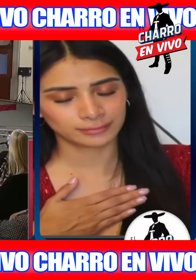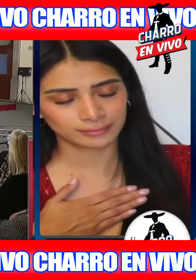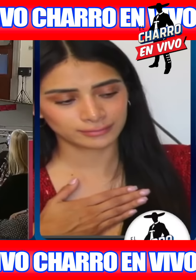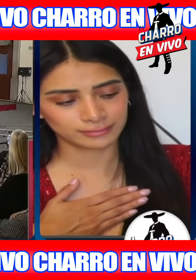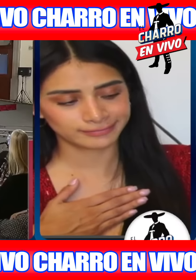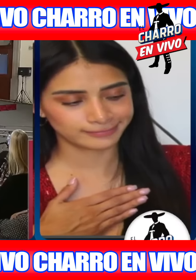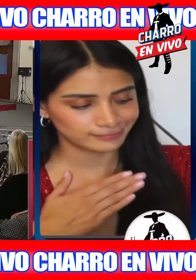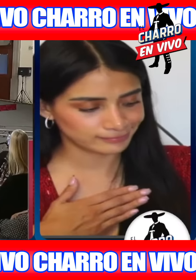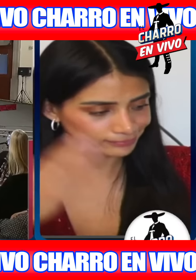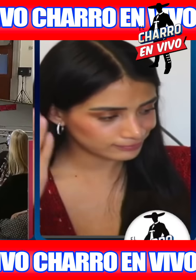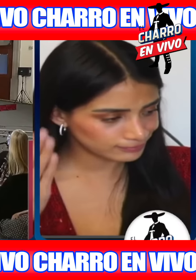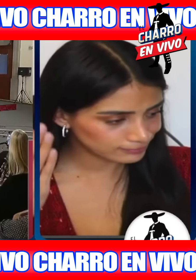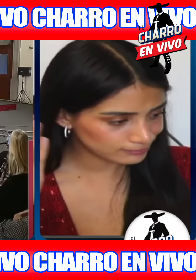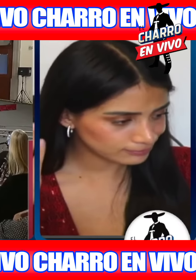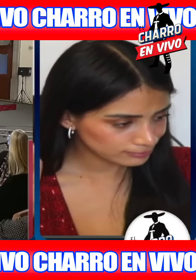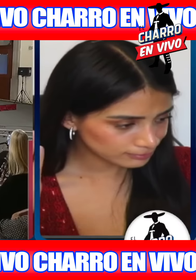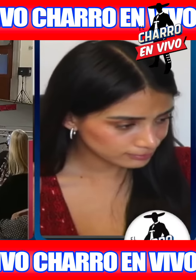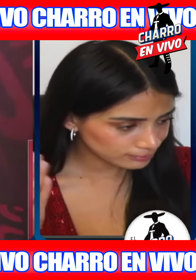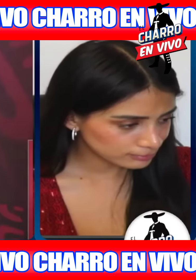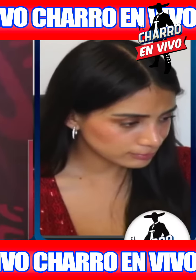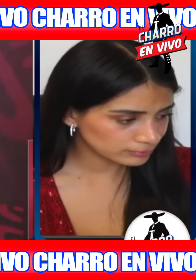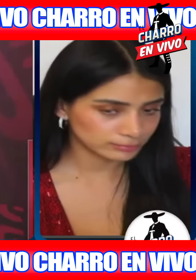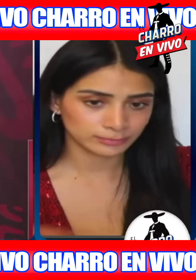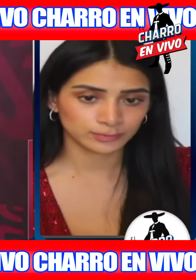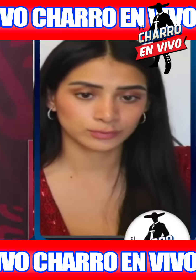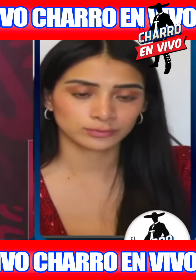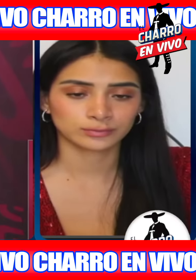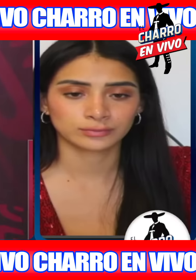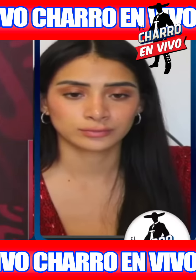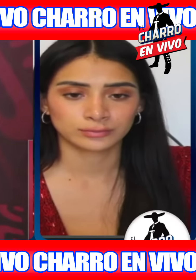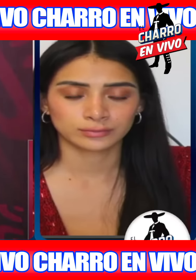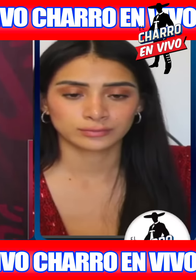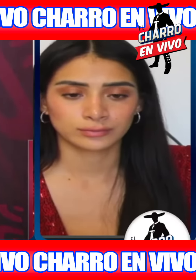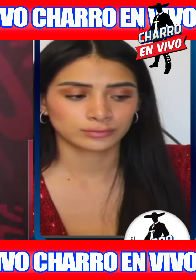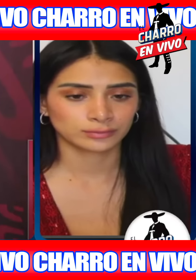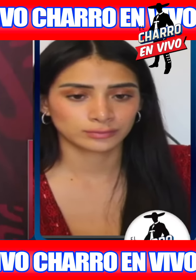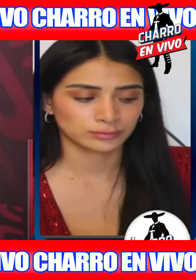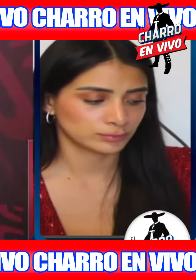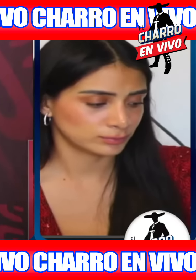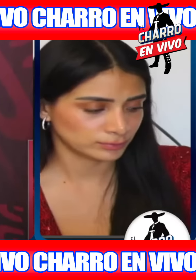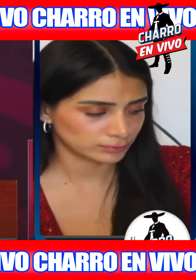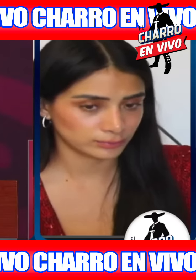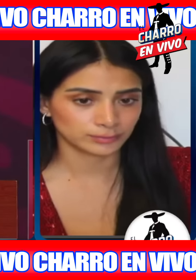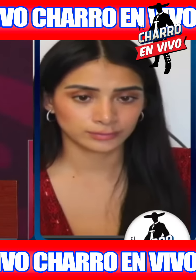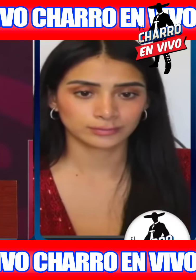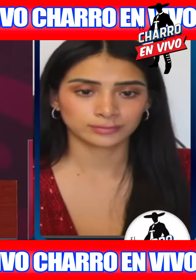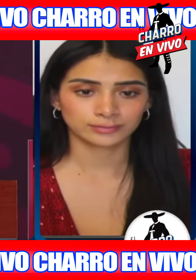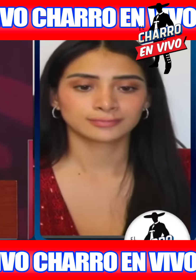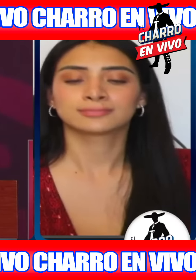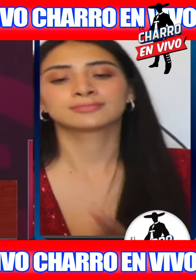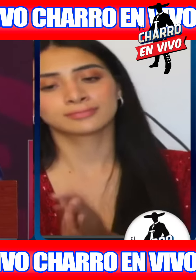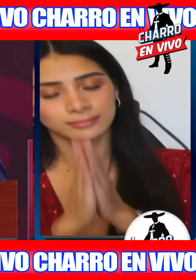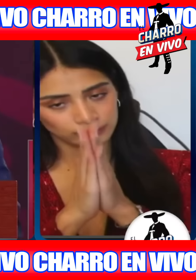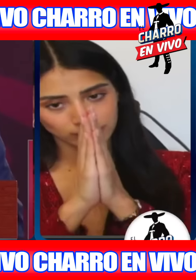de Cadereyta y de Nuevo León, que es gente muy inteligente, para que no